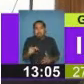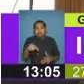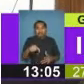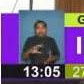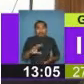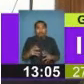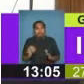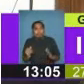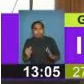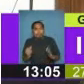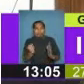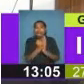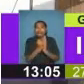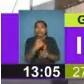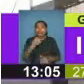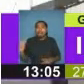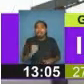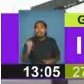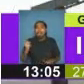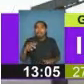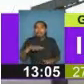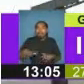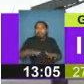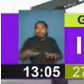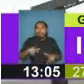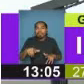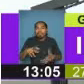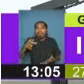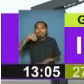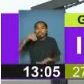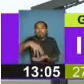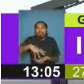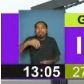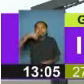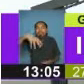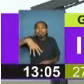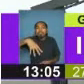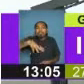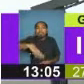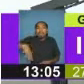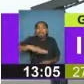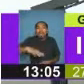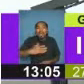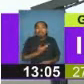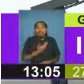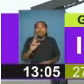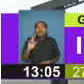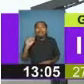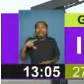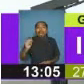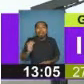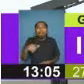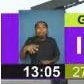marcha la zona franca de perico como decía va a crecer mucho Perico Perico es una de las ciudades